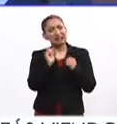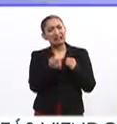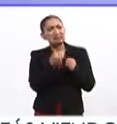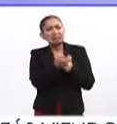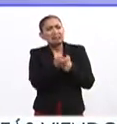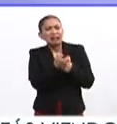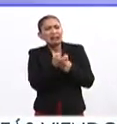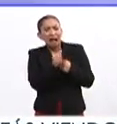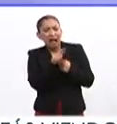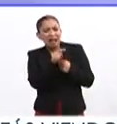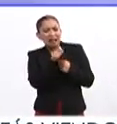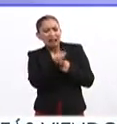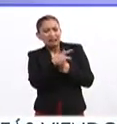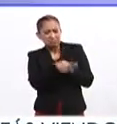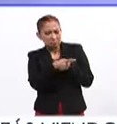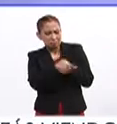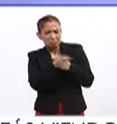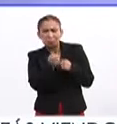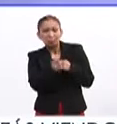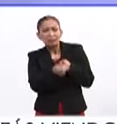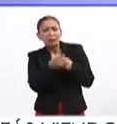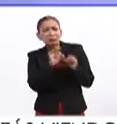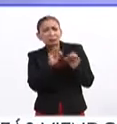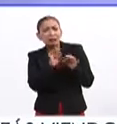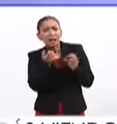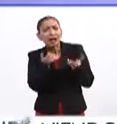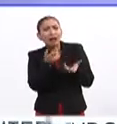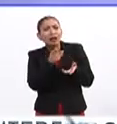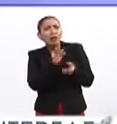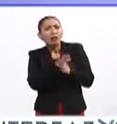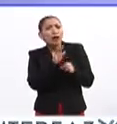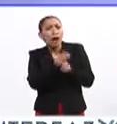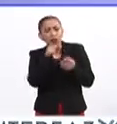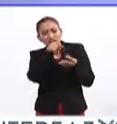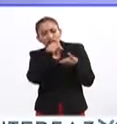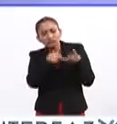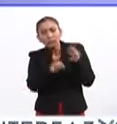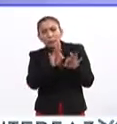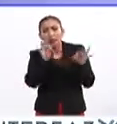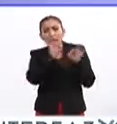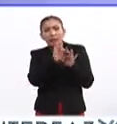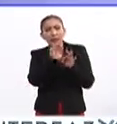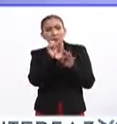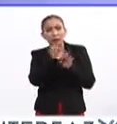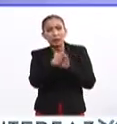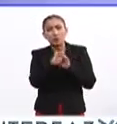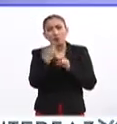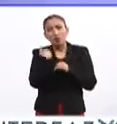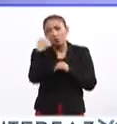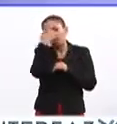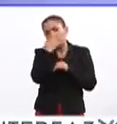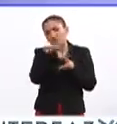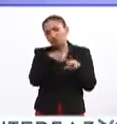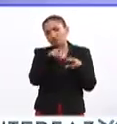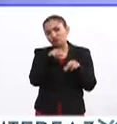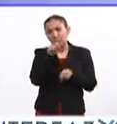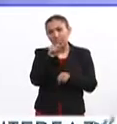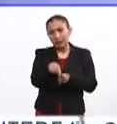se trata un atlas de riesgo, explícanos por favor cuáles son los puntos más importantes que ustedes analizaron